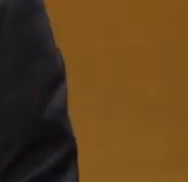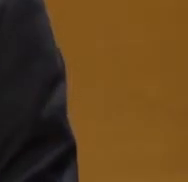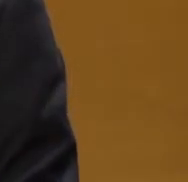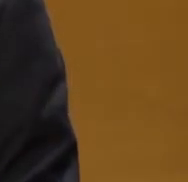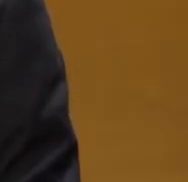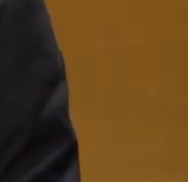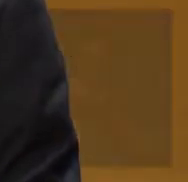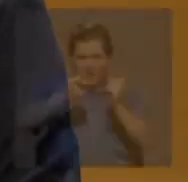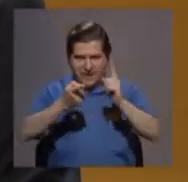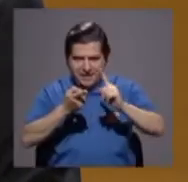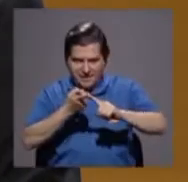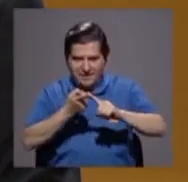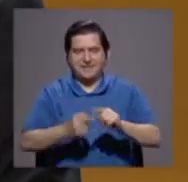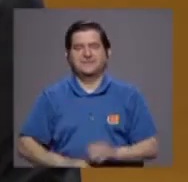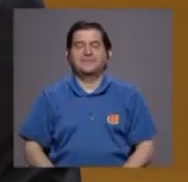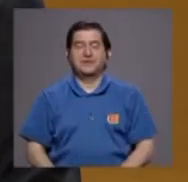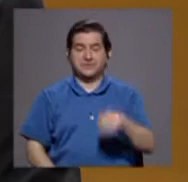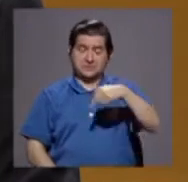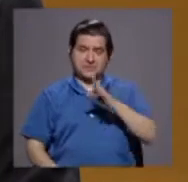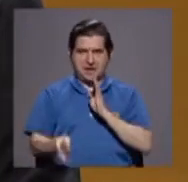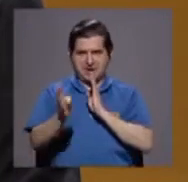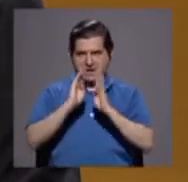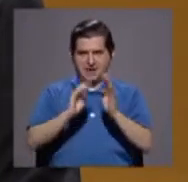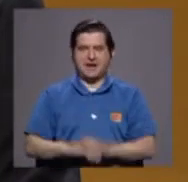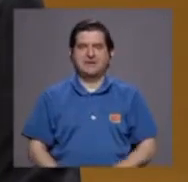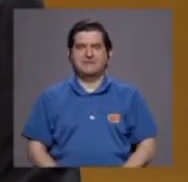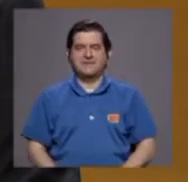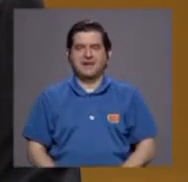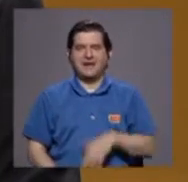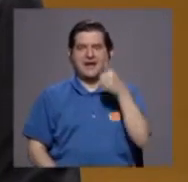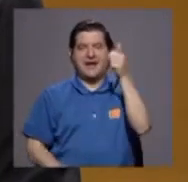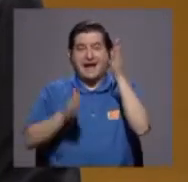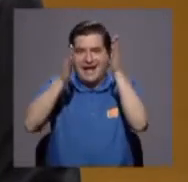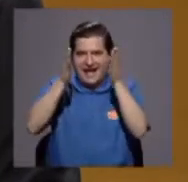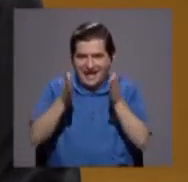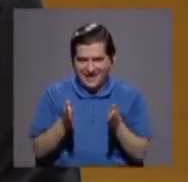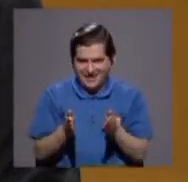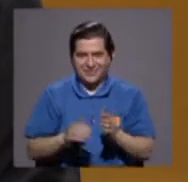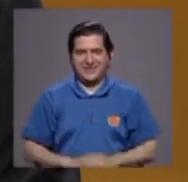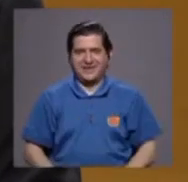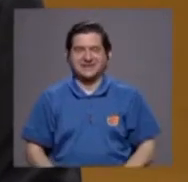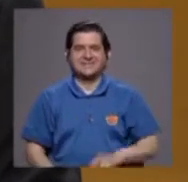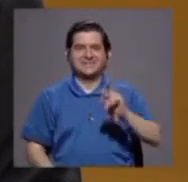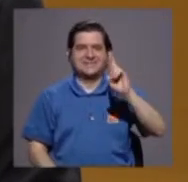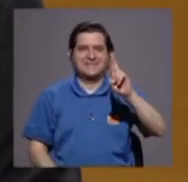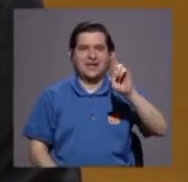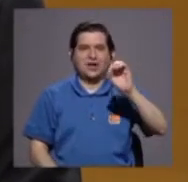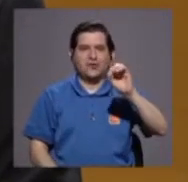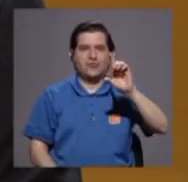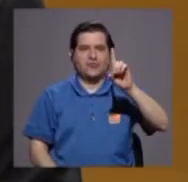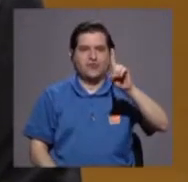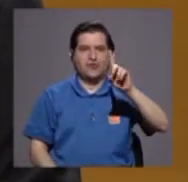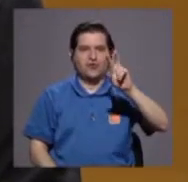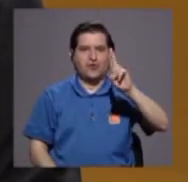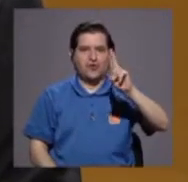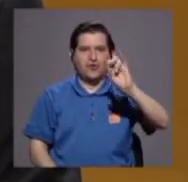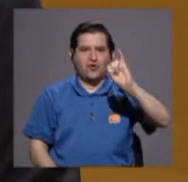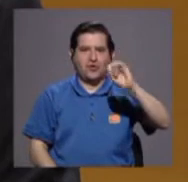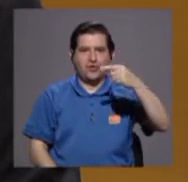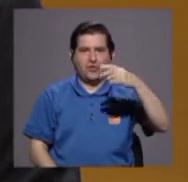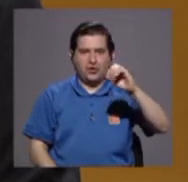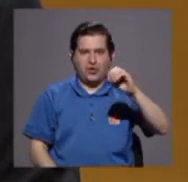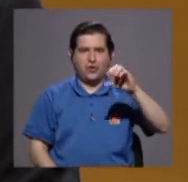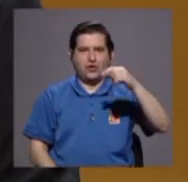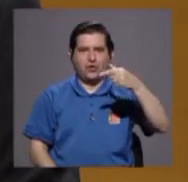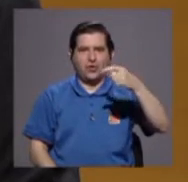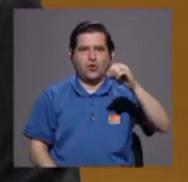Continuamos, amigas y amigos, conversando con el alajuelense Rodrigo González, quien no